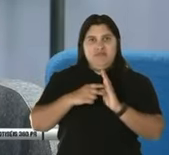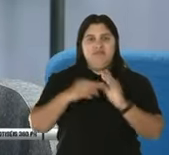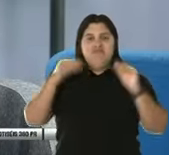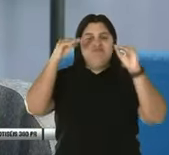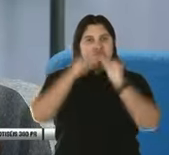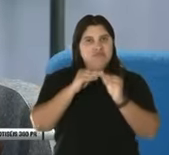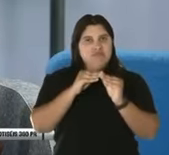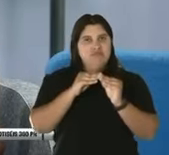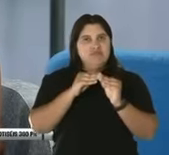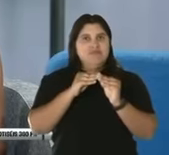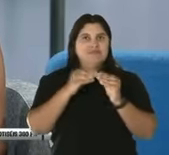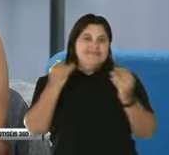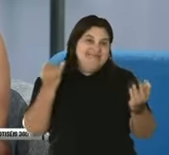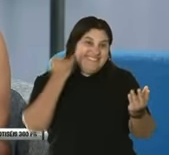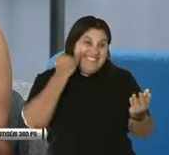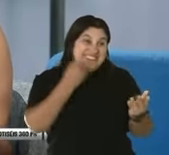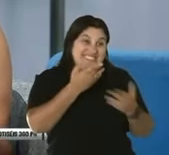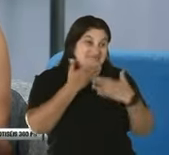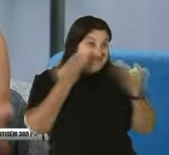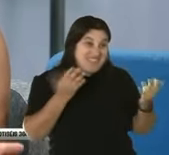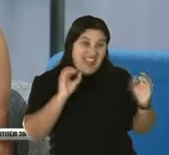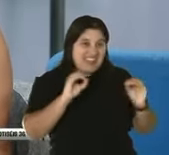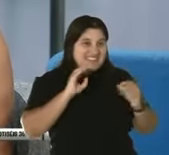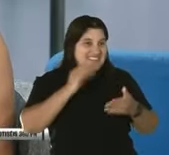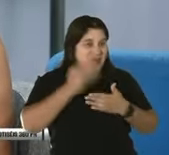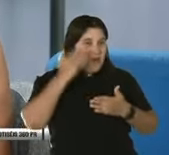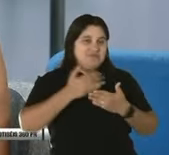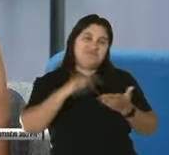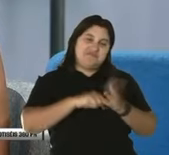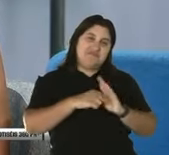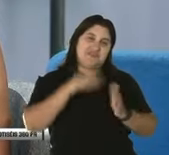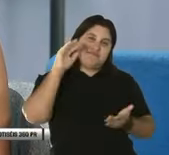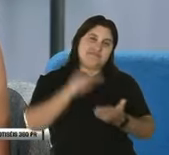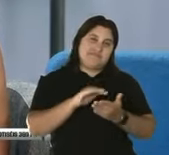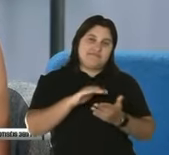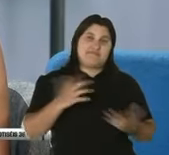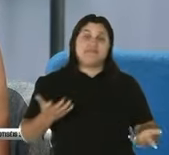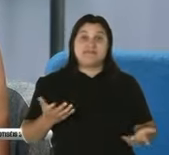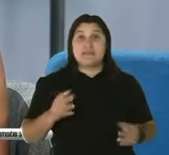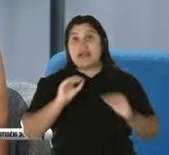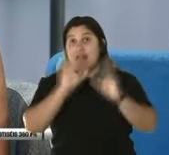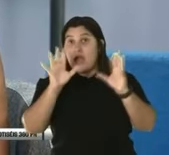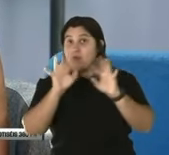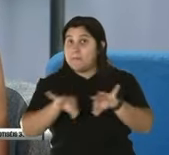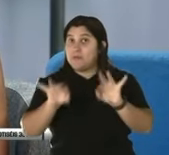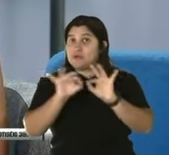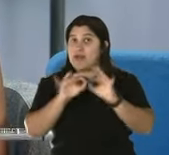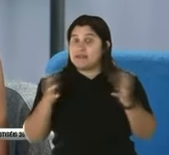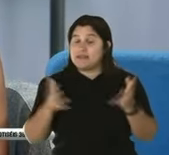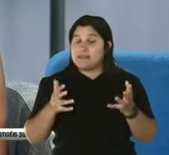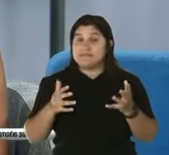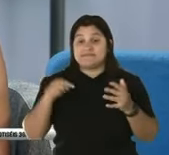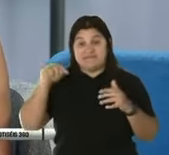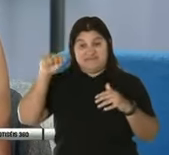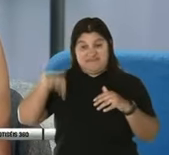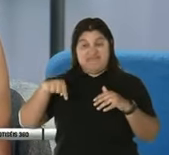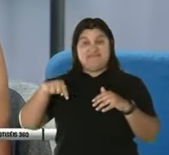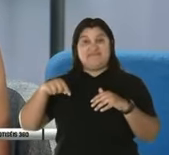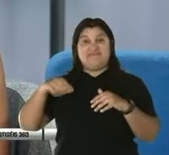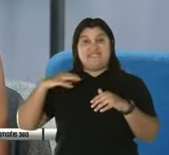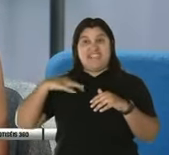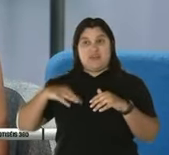a recibir versus Mientras menos hijos tenga pues va a ser menos la cantidad sin embargo es importante señalar que este crédito